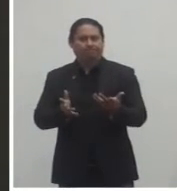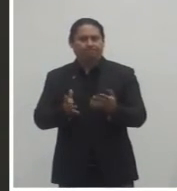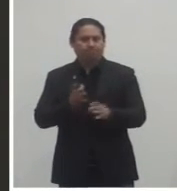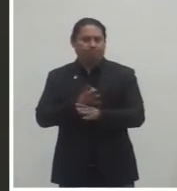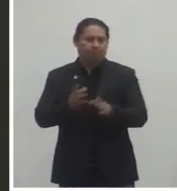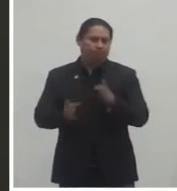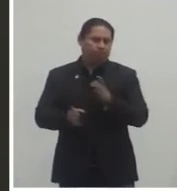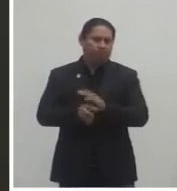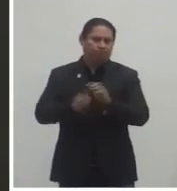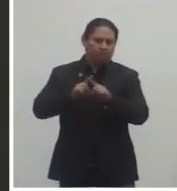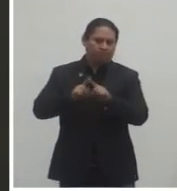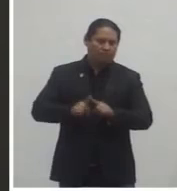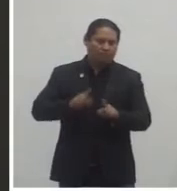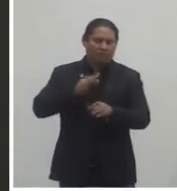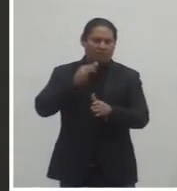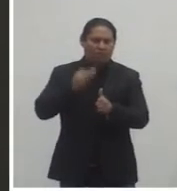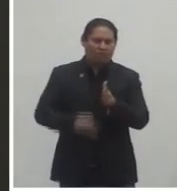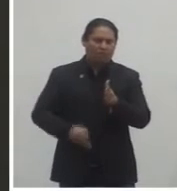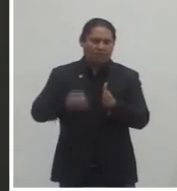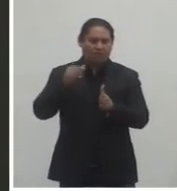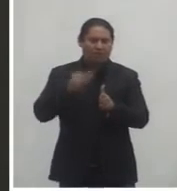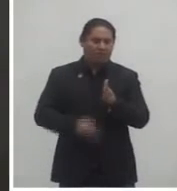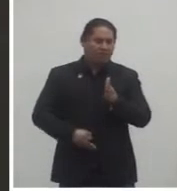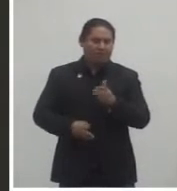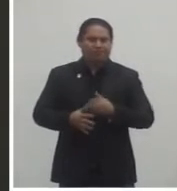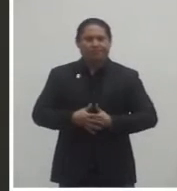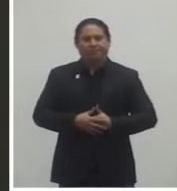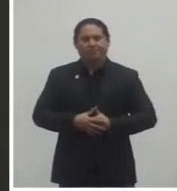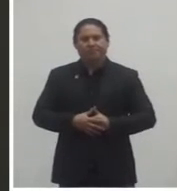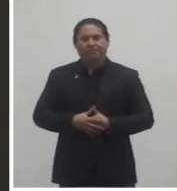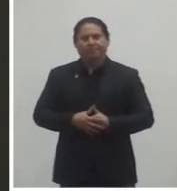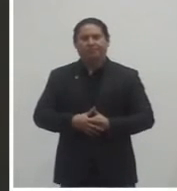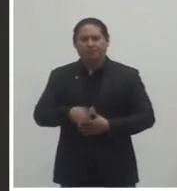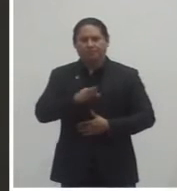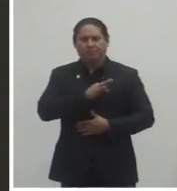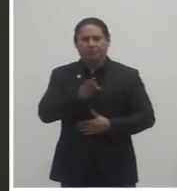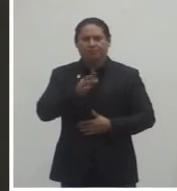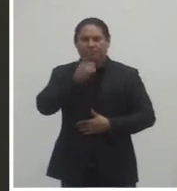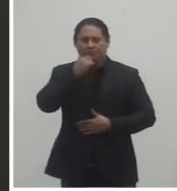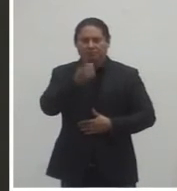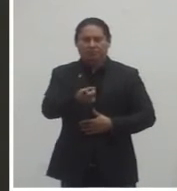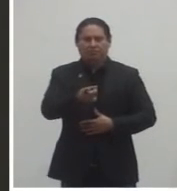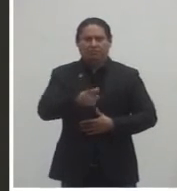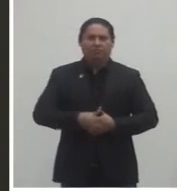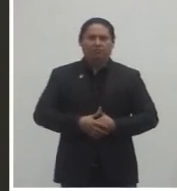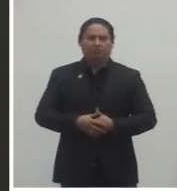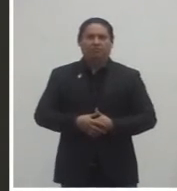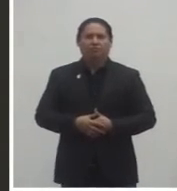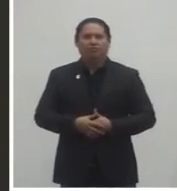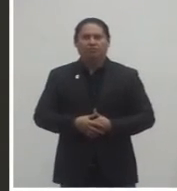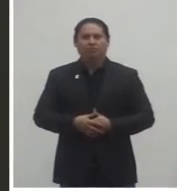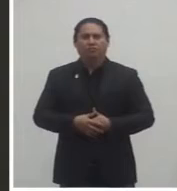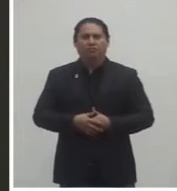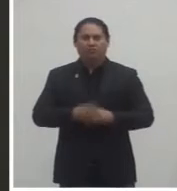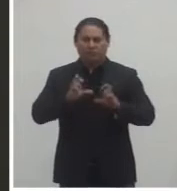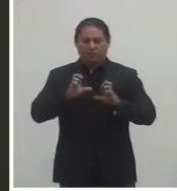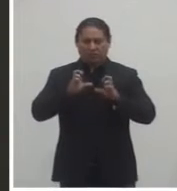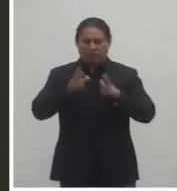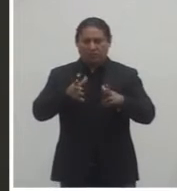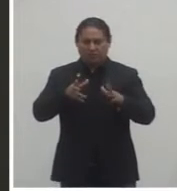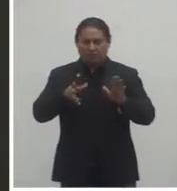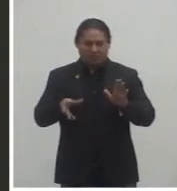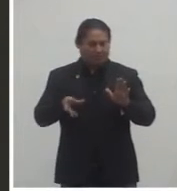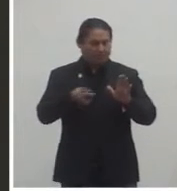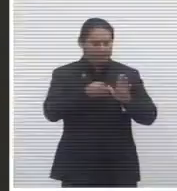y falta de reciprocidades. Podemos decir que la aportación de Chiapas a la